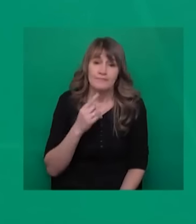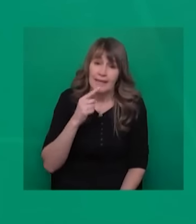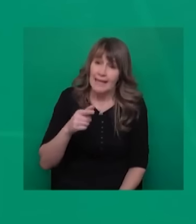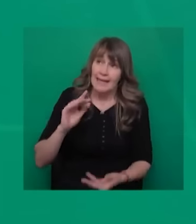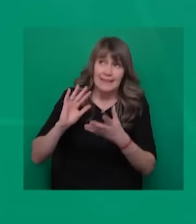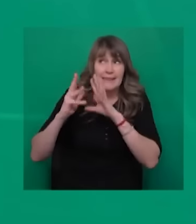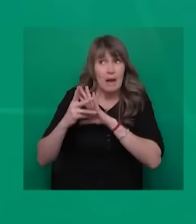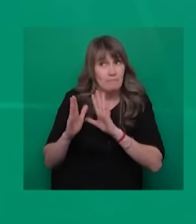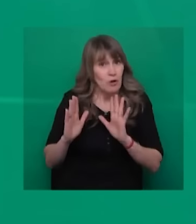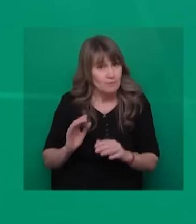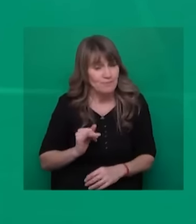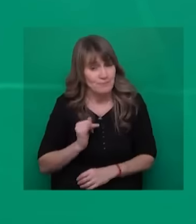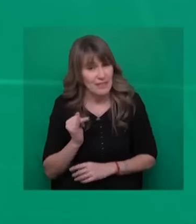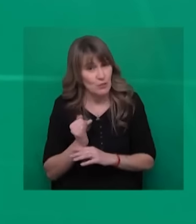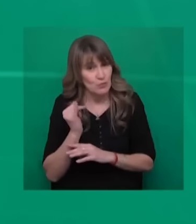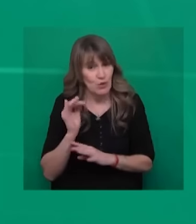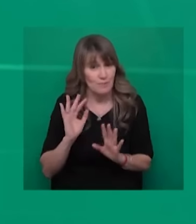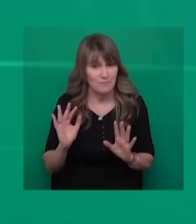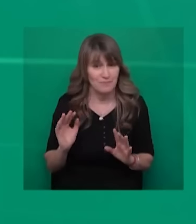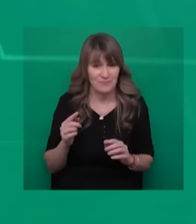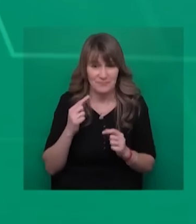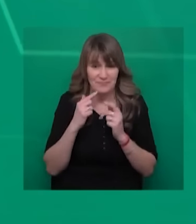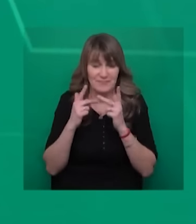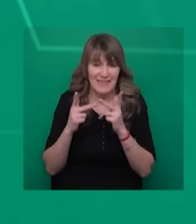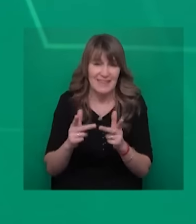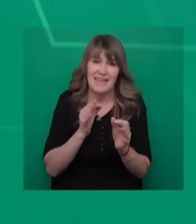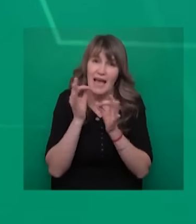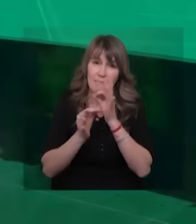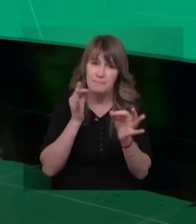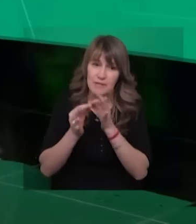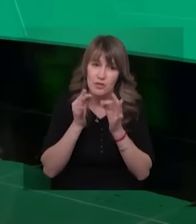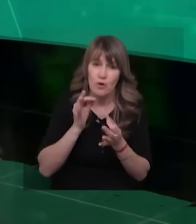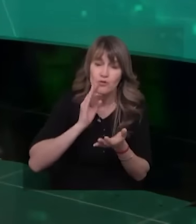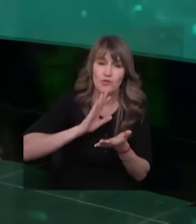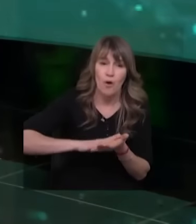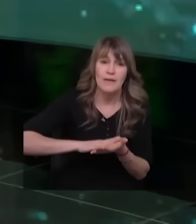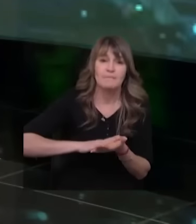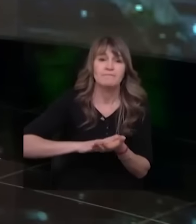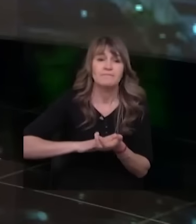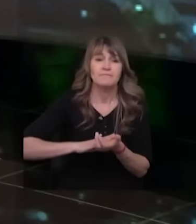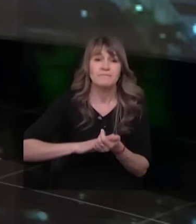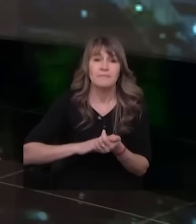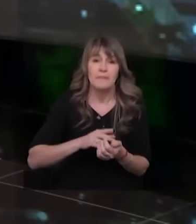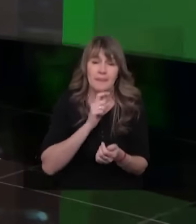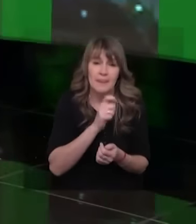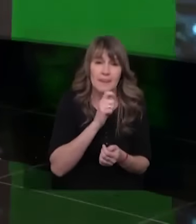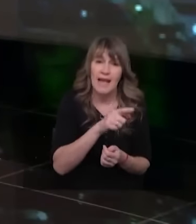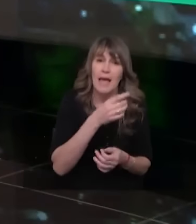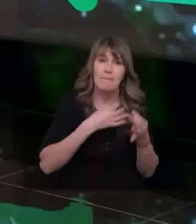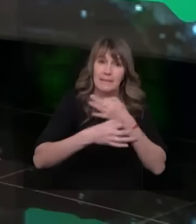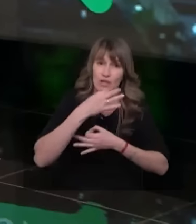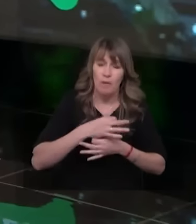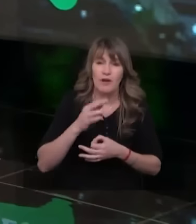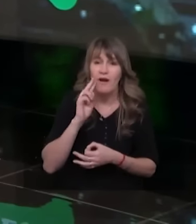tiempo No para nada porque Bueno ya vieron un adelanto porque estábamos viendo recién la nota con el meteorólogo de